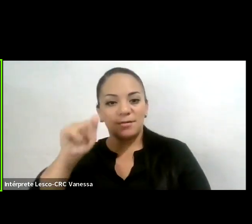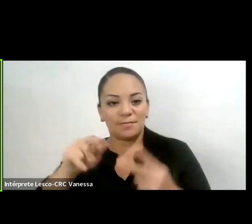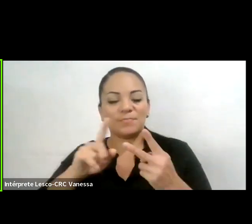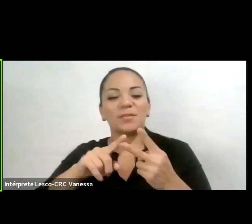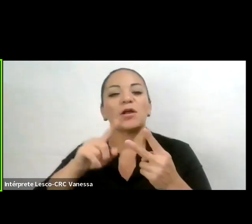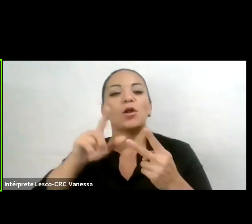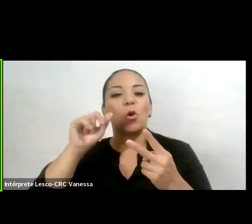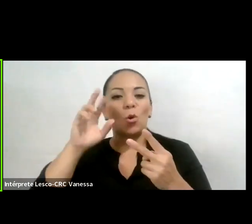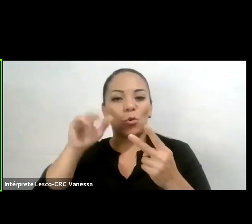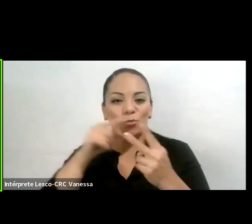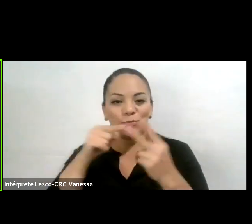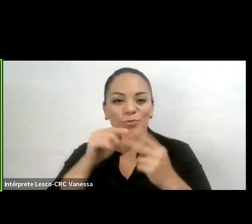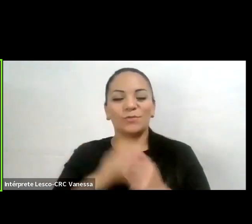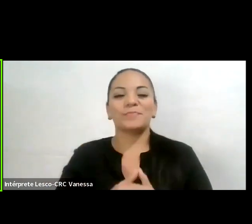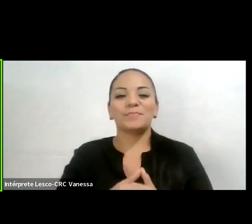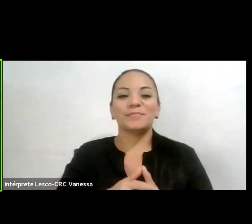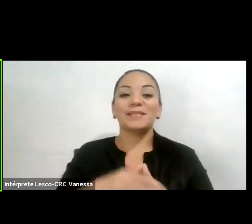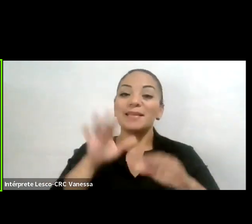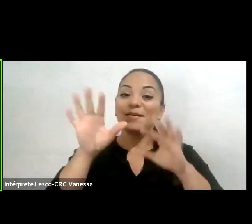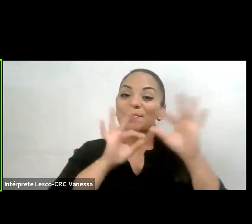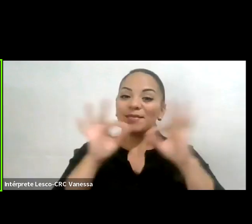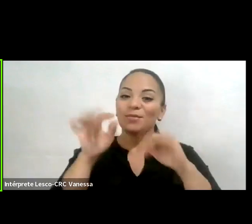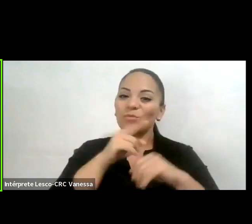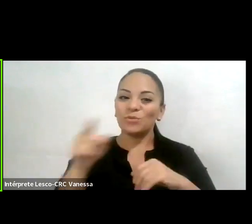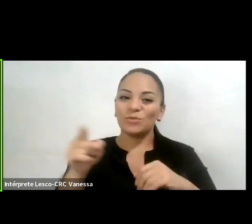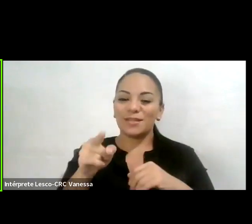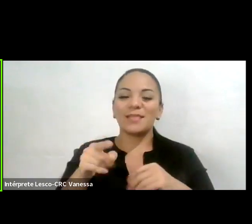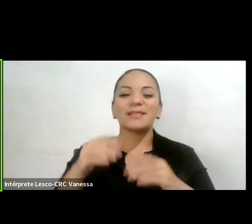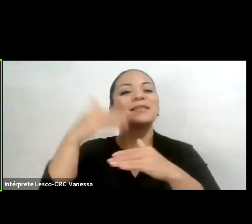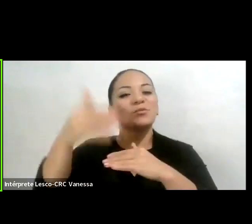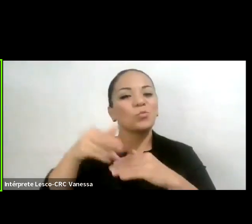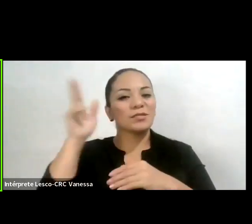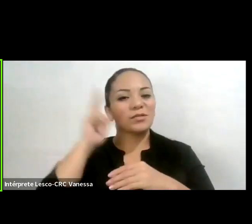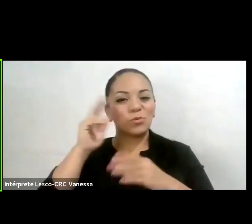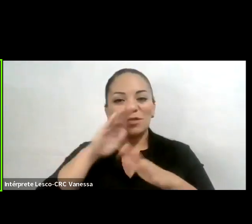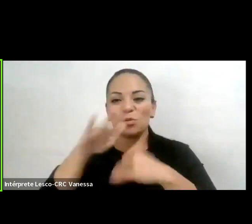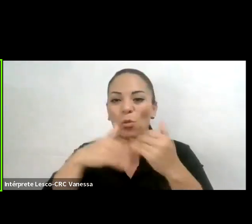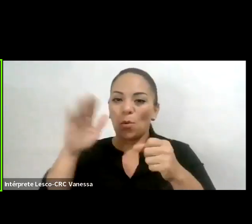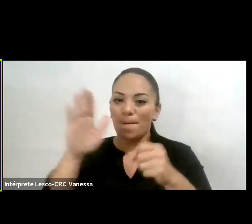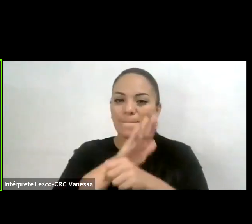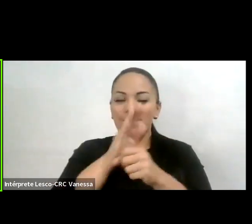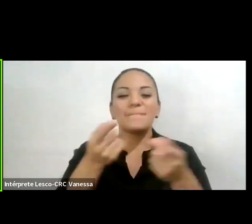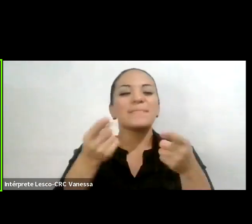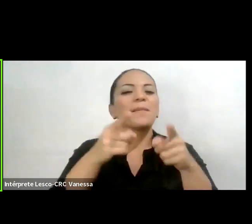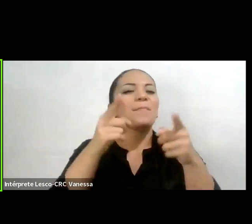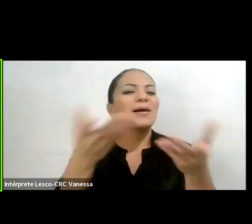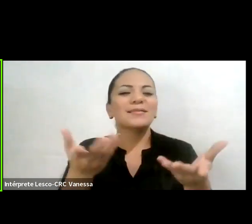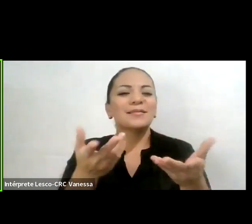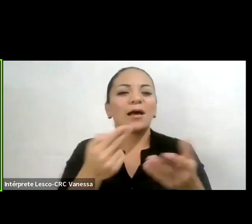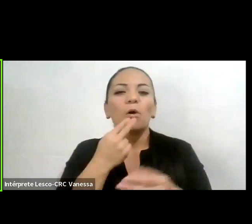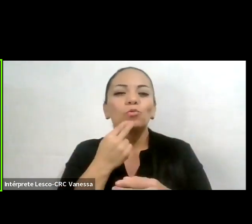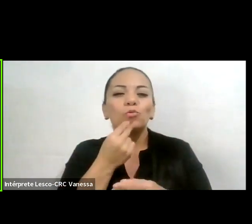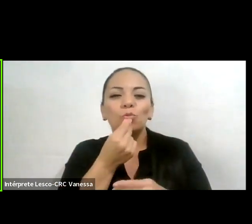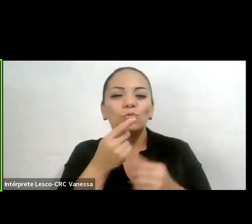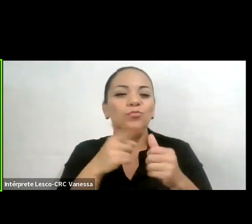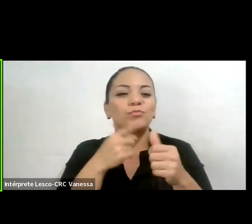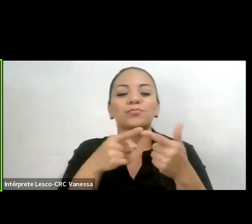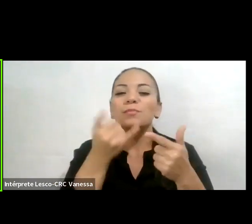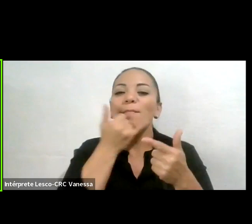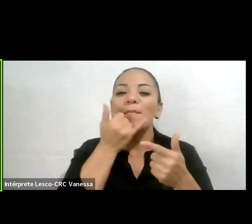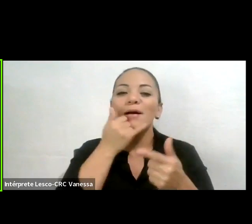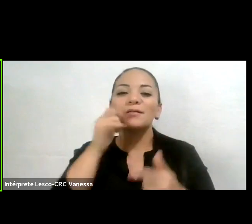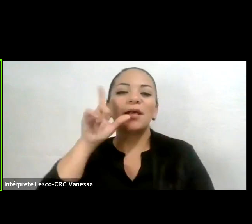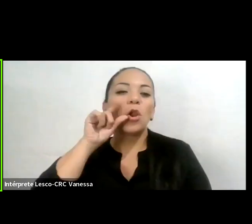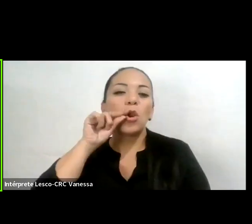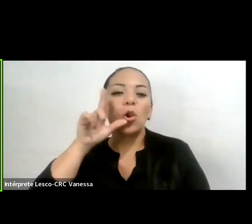Les invitamos a que escuchen la historia completa, qué pasa con esos dulces, qué pasa con ese loro, ¿verdad?